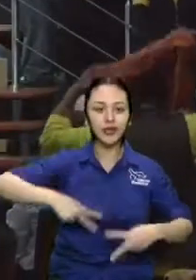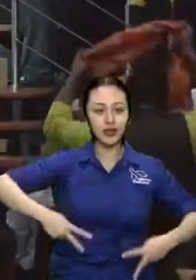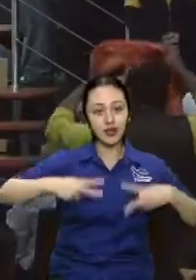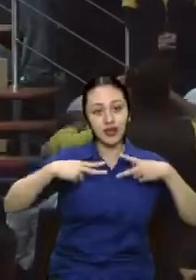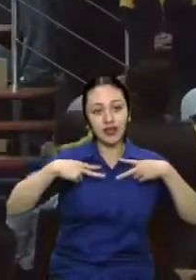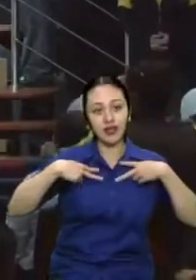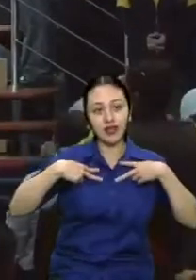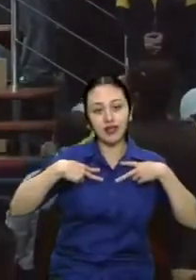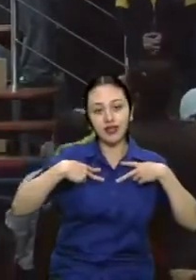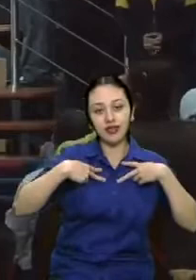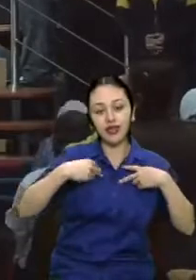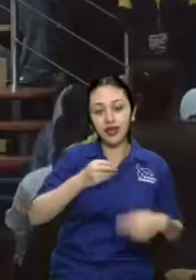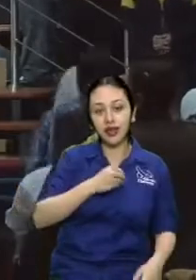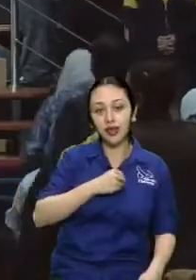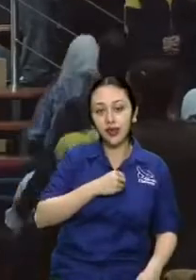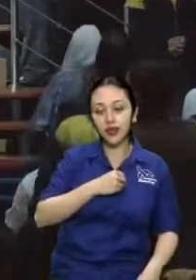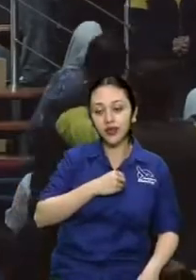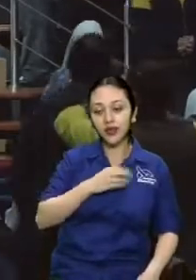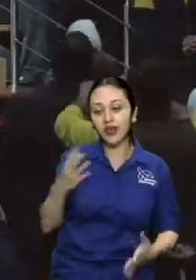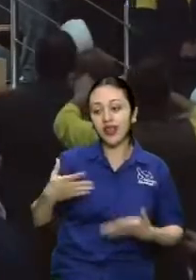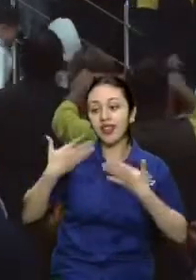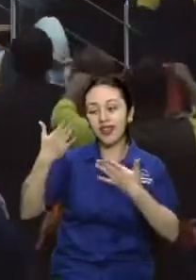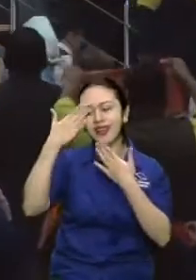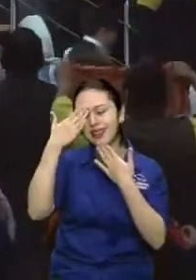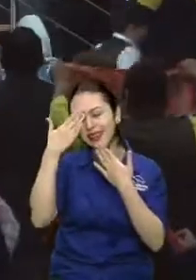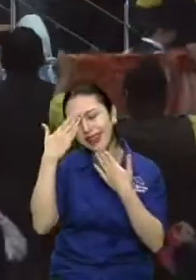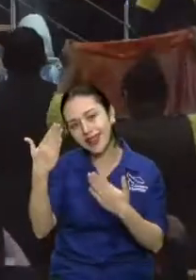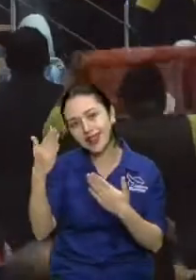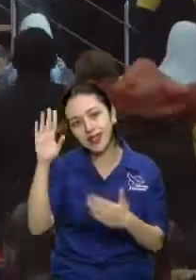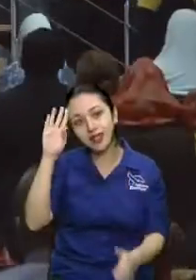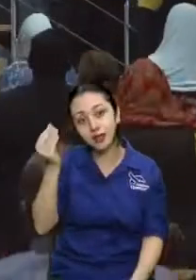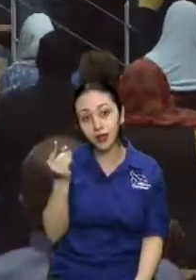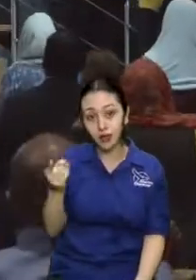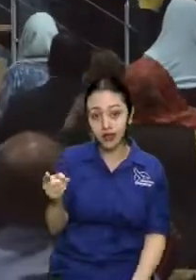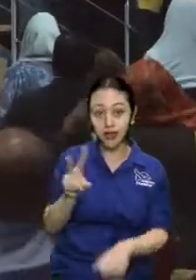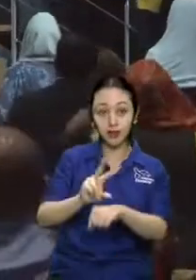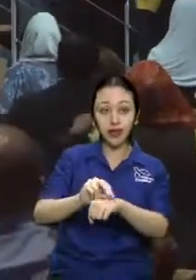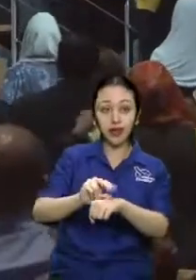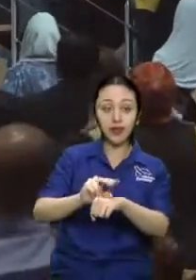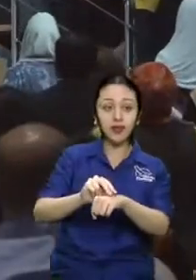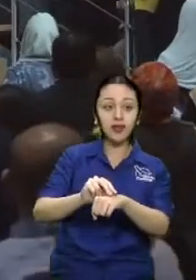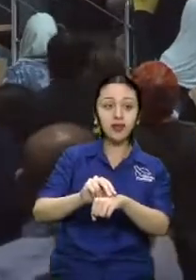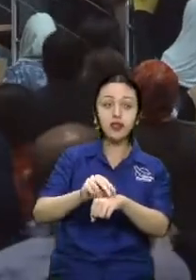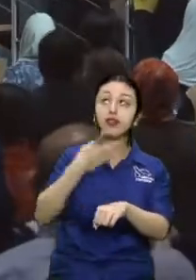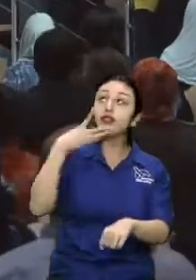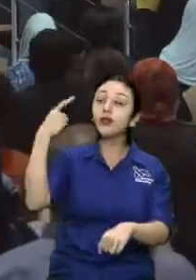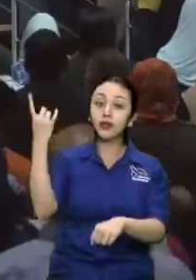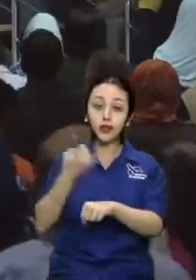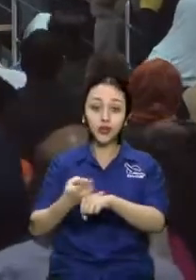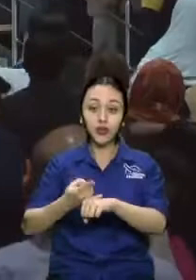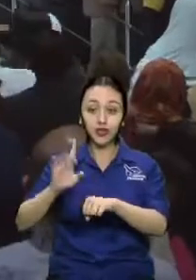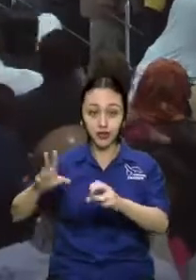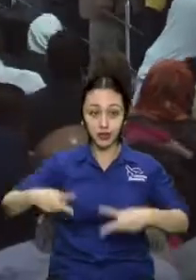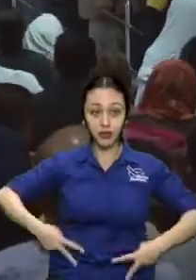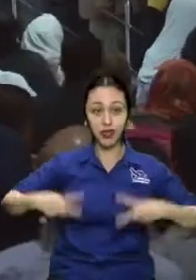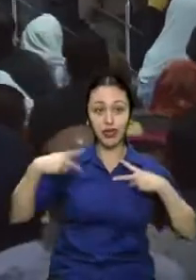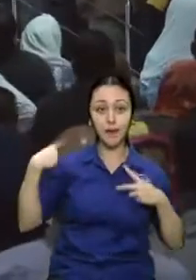a Dios, pero gracias también a usted, porque se ha dejado usar mucho para bendecirnos. Y sabemos que es un